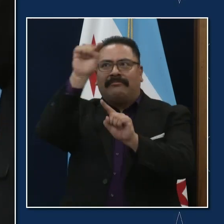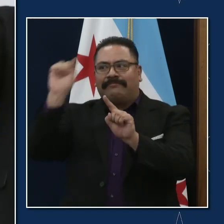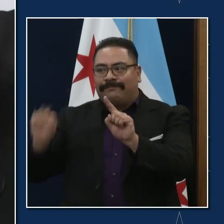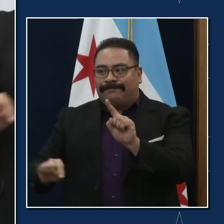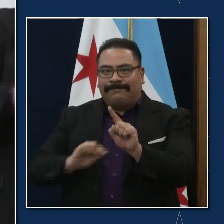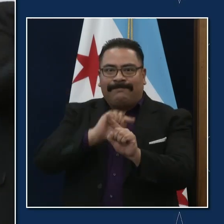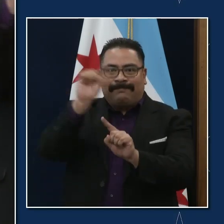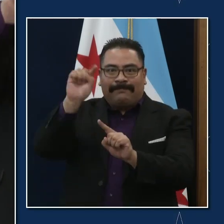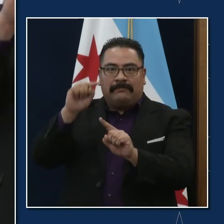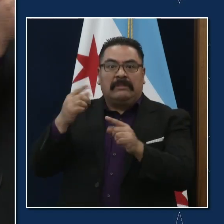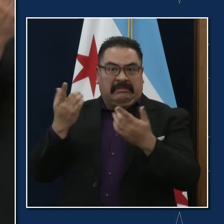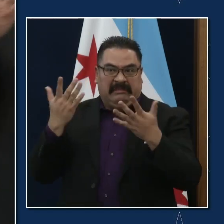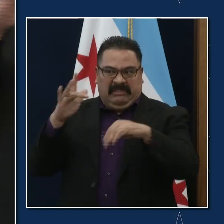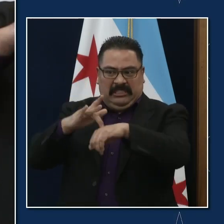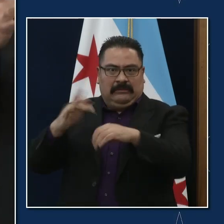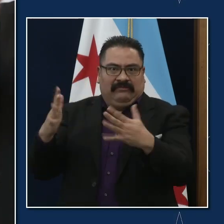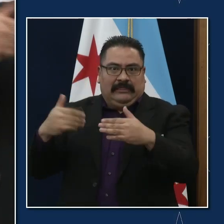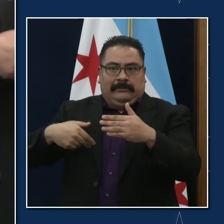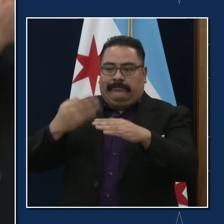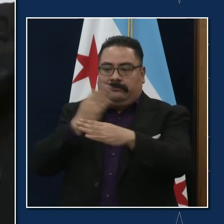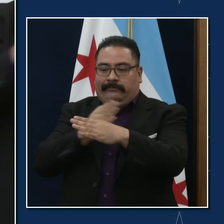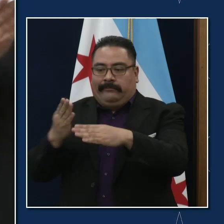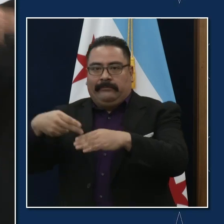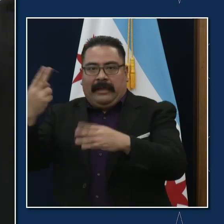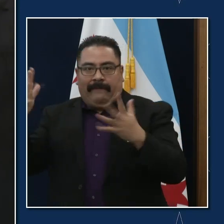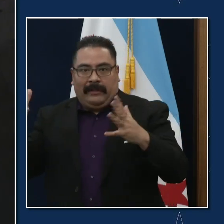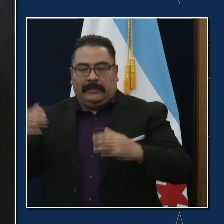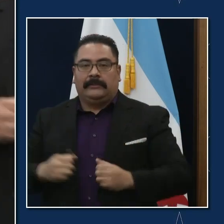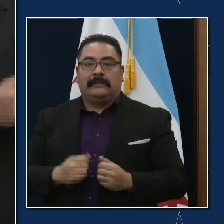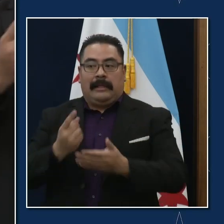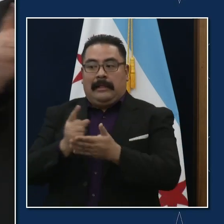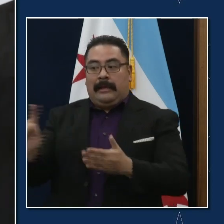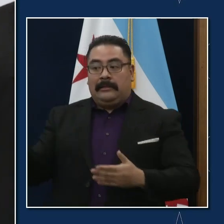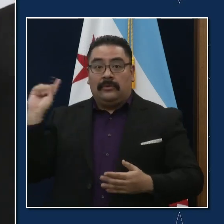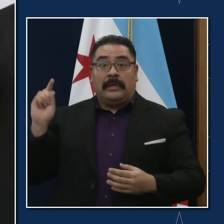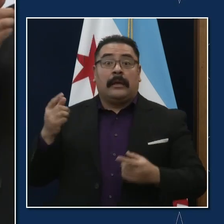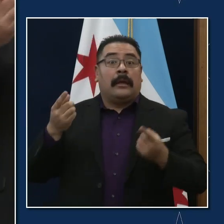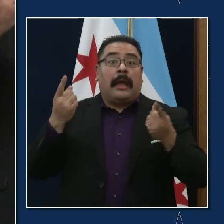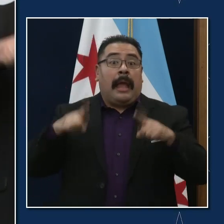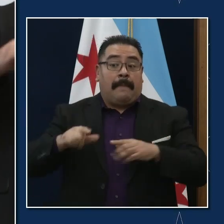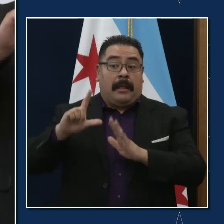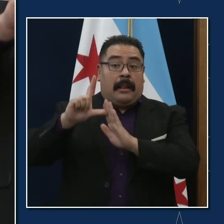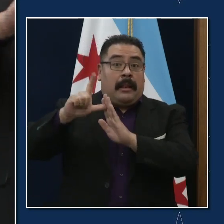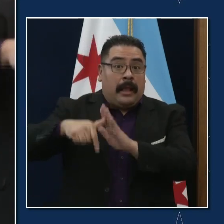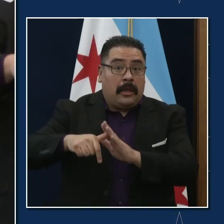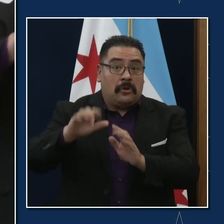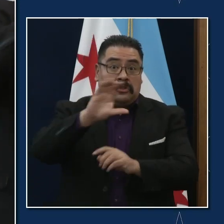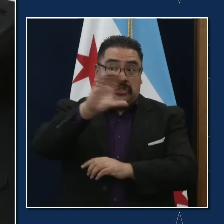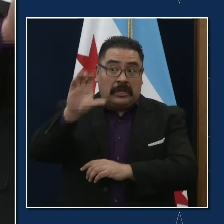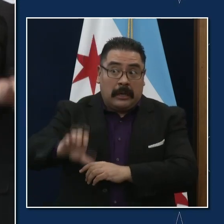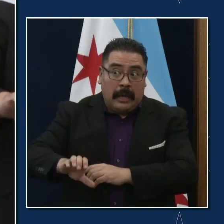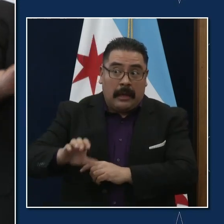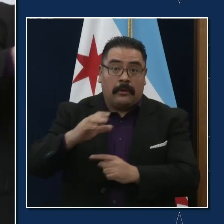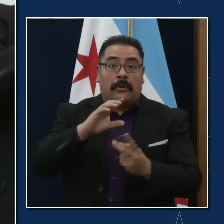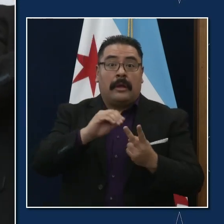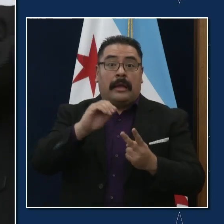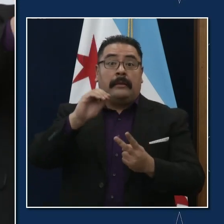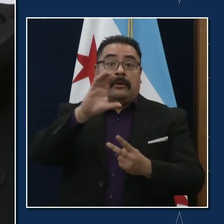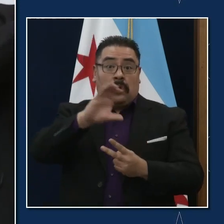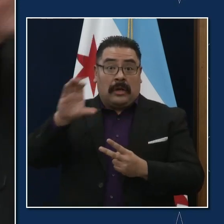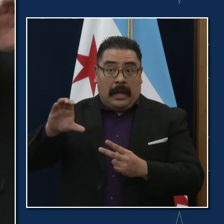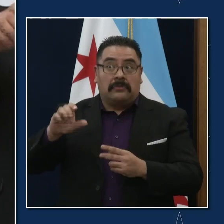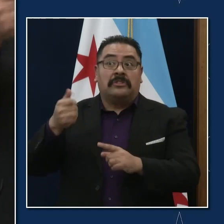ese nivel la semana pasada. En el momento en que Chicago y el condado Cook alcancen el nivel alto,